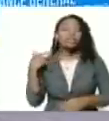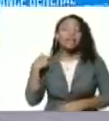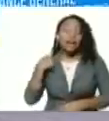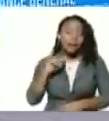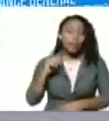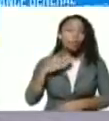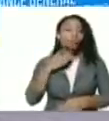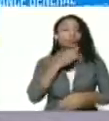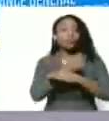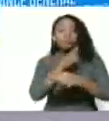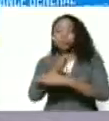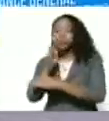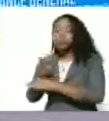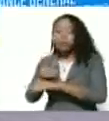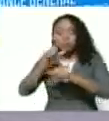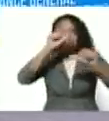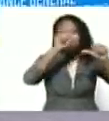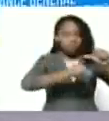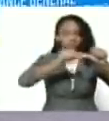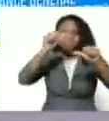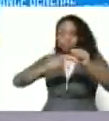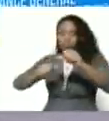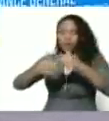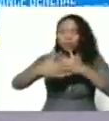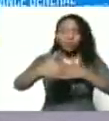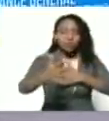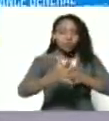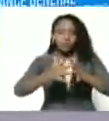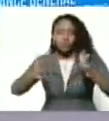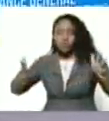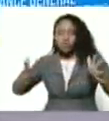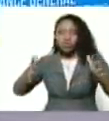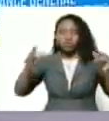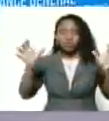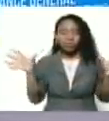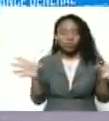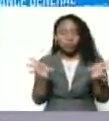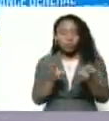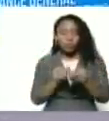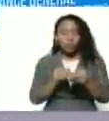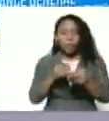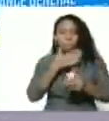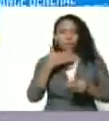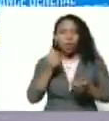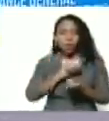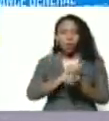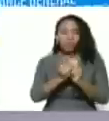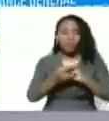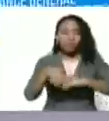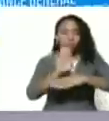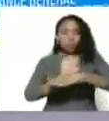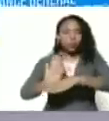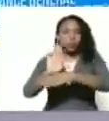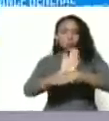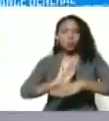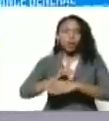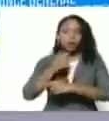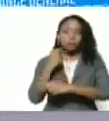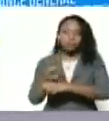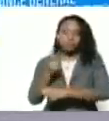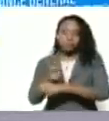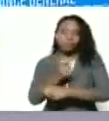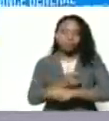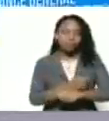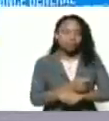revisión, a una ampliación, a una síntesis, a una mejoría de la protección dineraria,